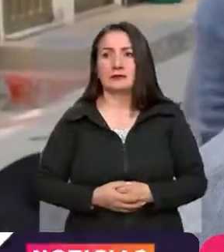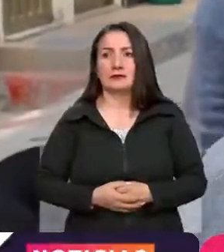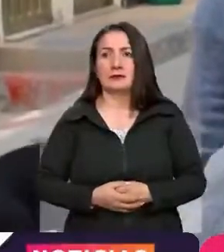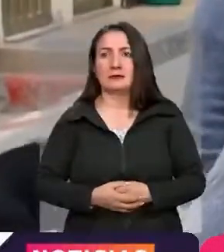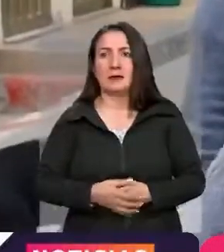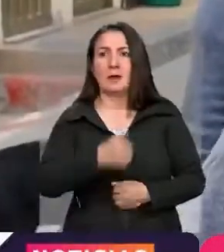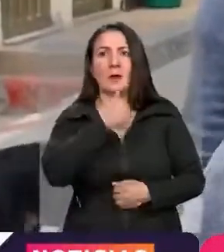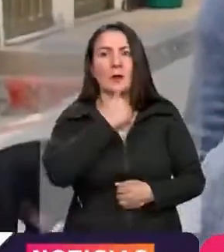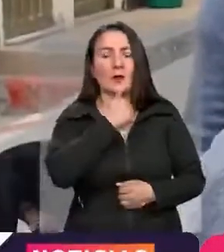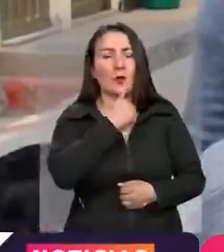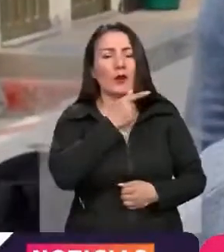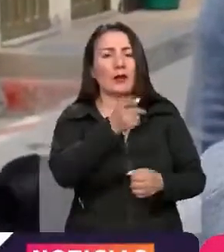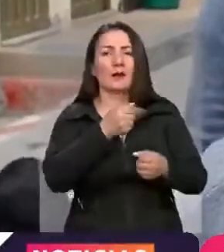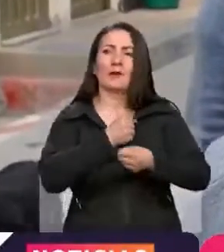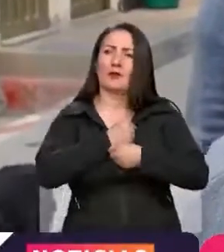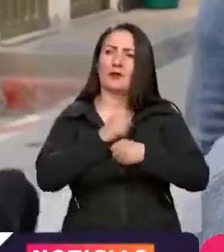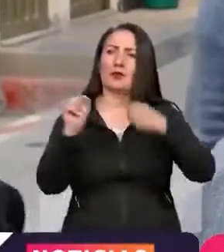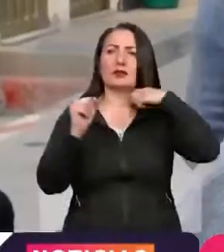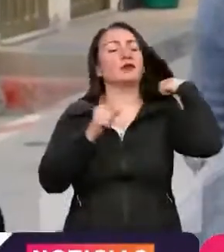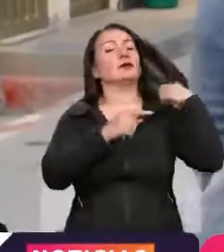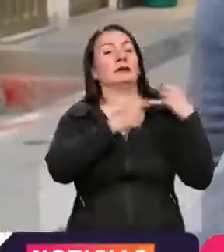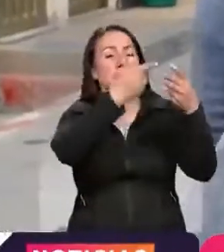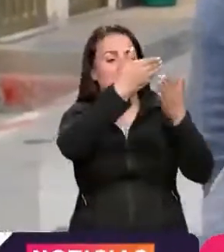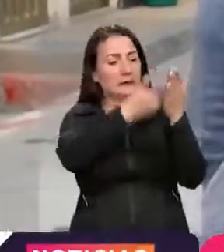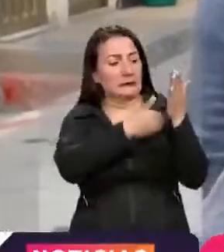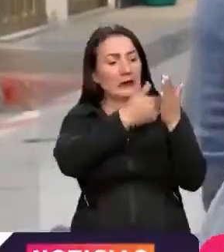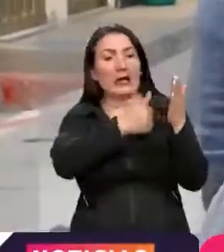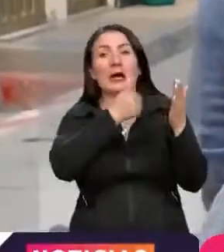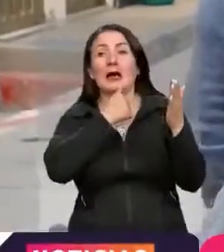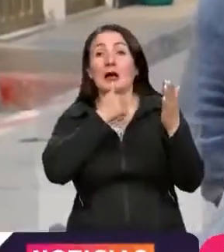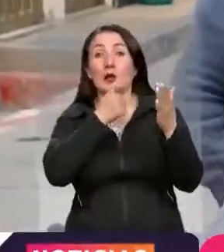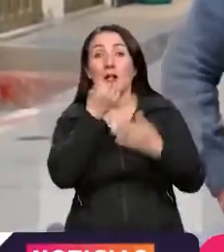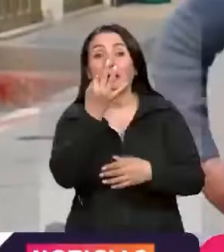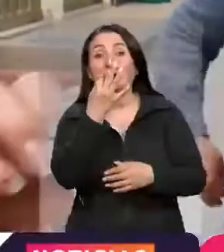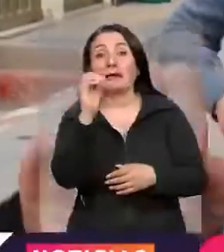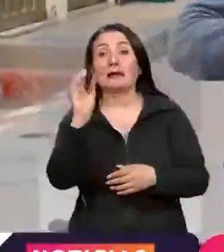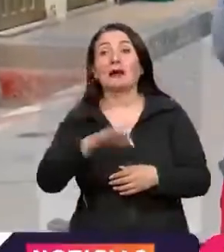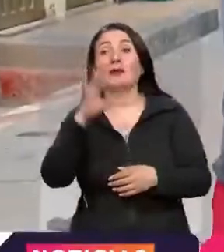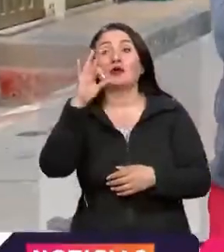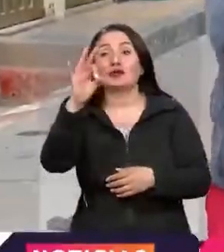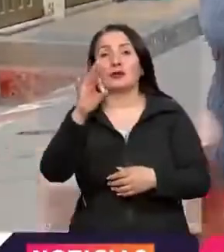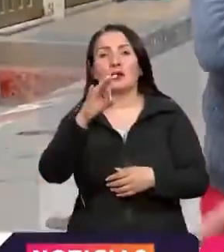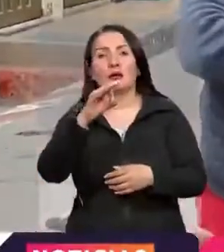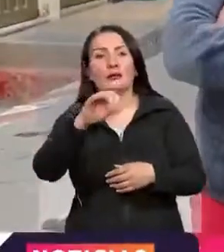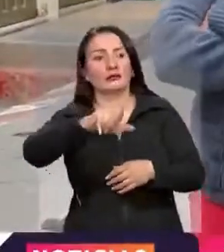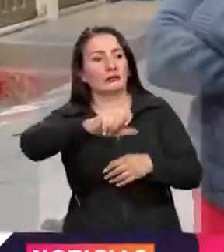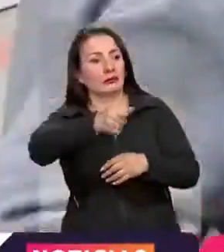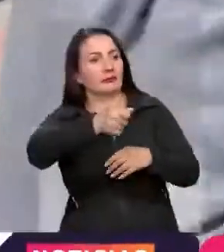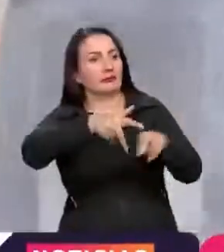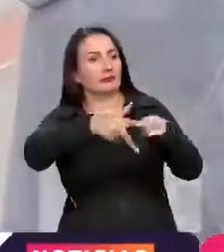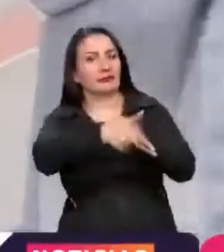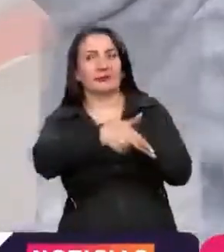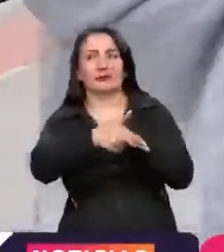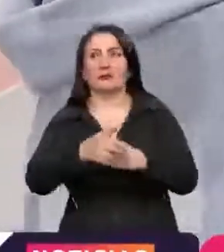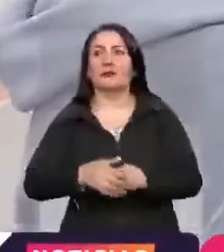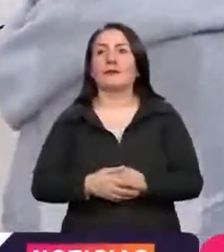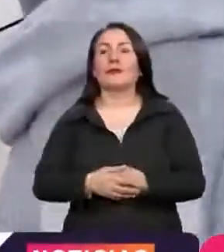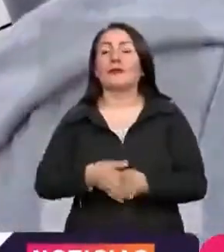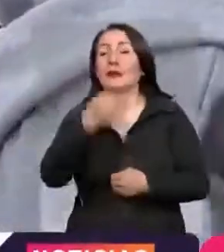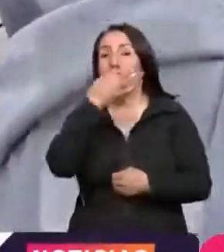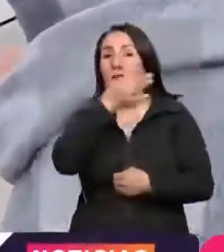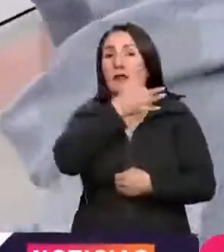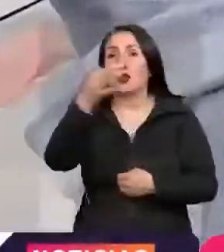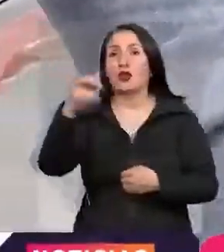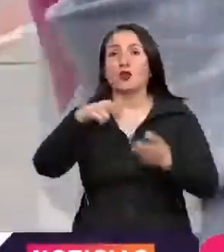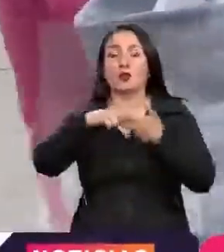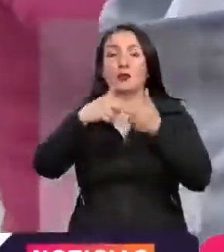de agua es imposible que un recibo suba más de un 30% cuando la comunidad está sin agua también denuncian que tienen